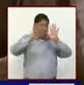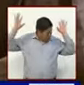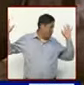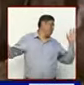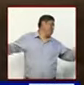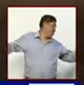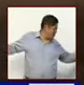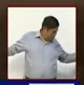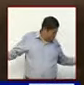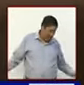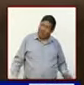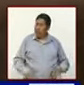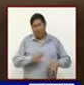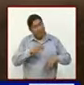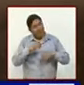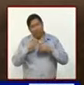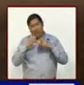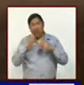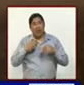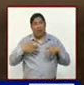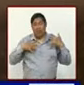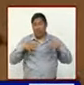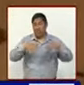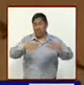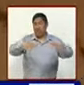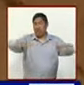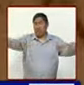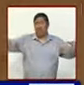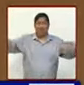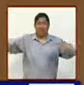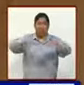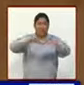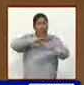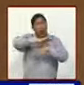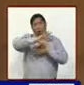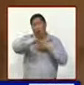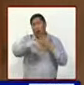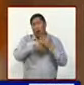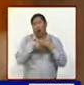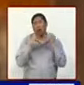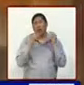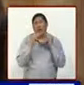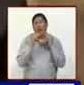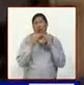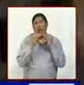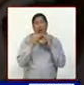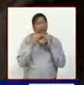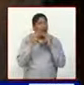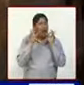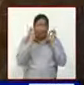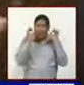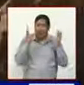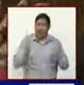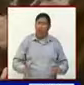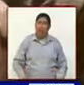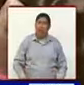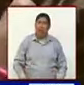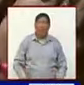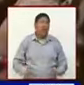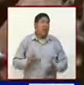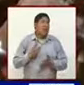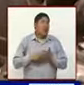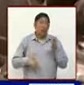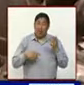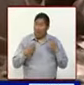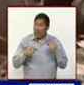nos venció, no se podía sujetar. Se ha llenado a mis cuartitos, a toda mi casita se ha llenado. Lo que puedo